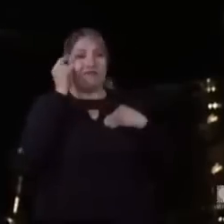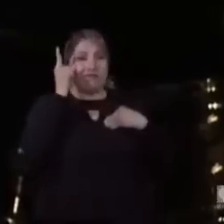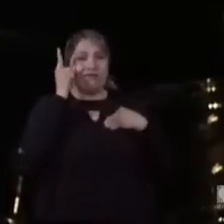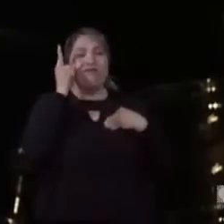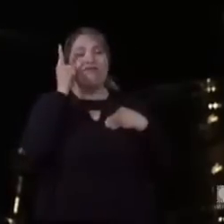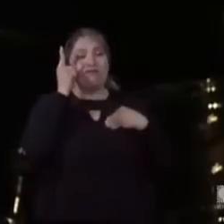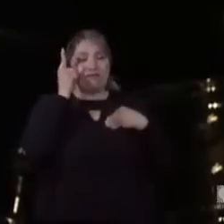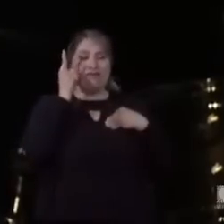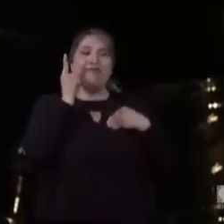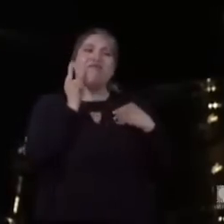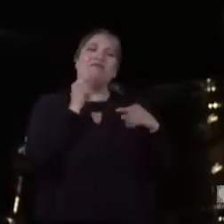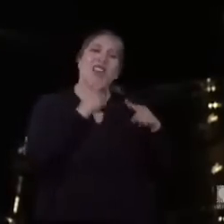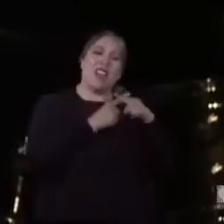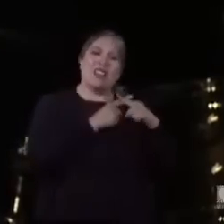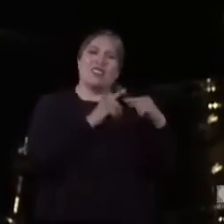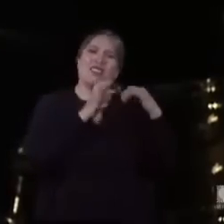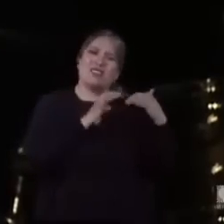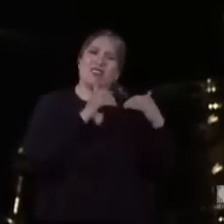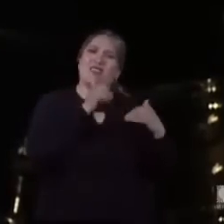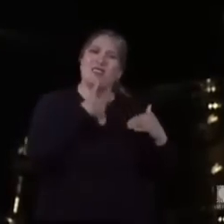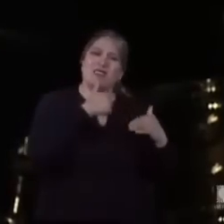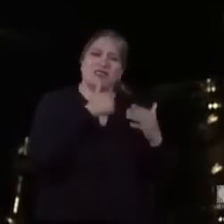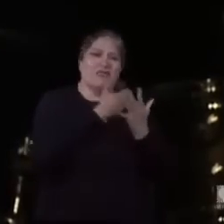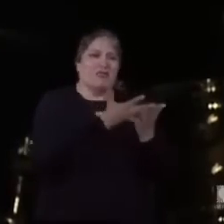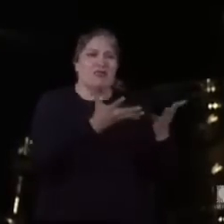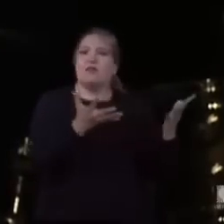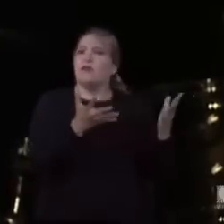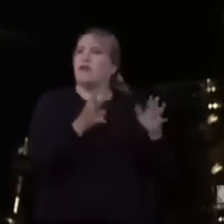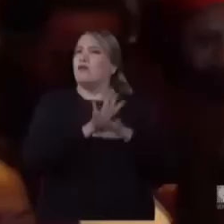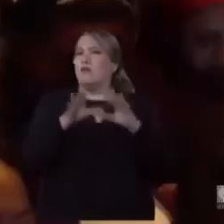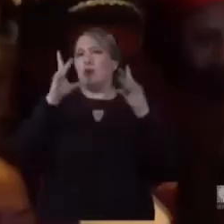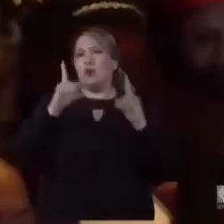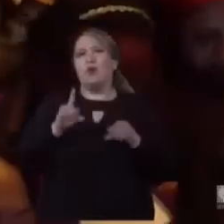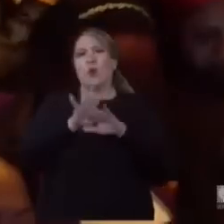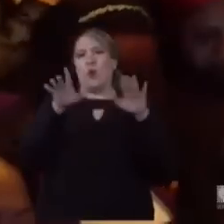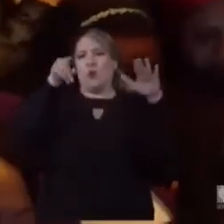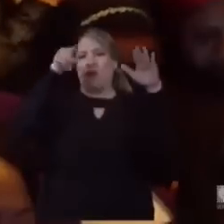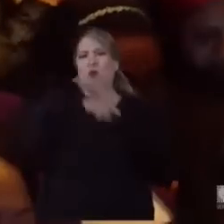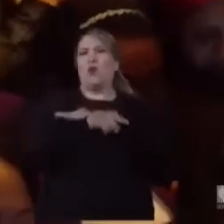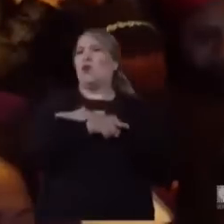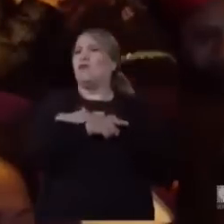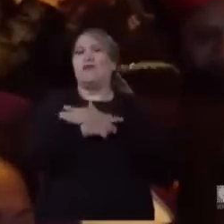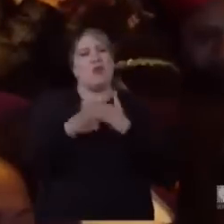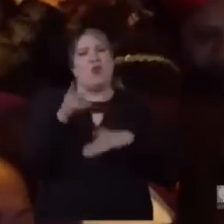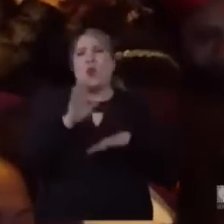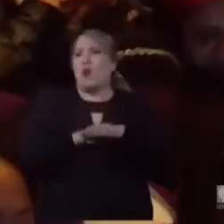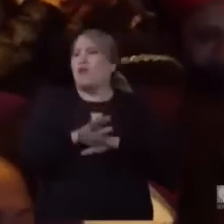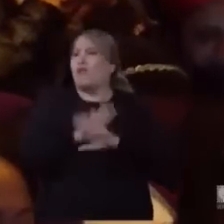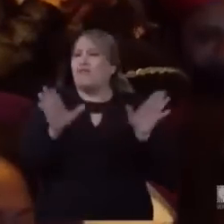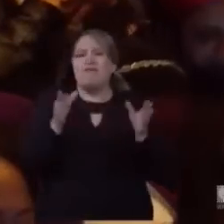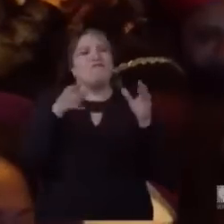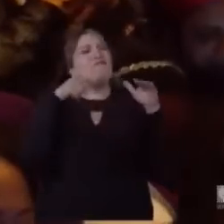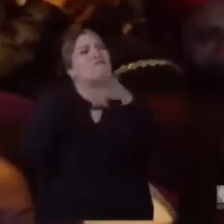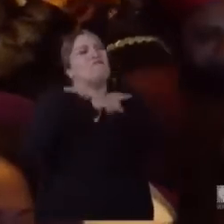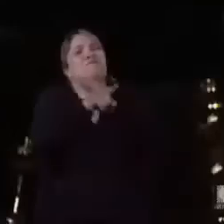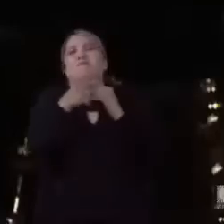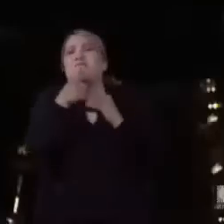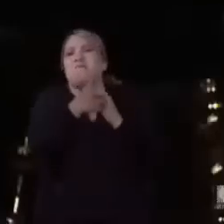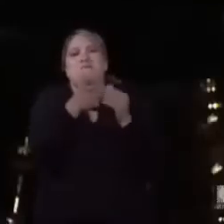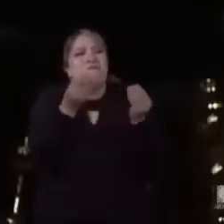entre nosotros y a tomar la determinación de no matar por ningún motivo a nadie.